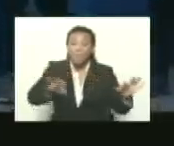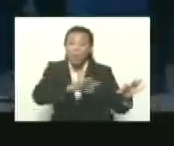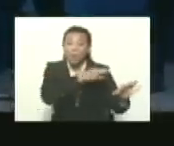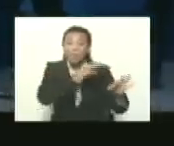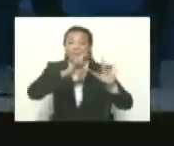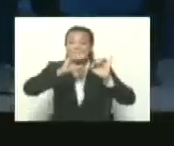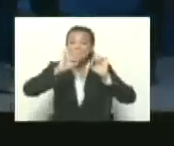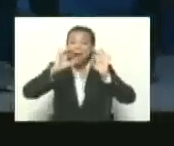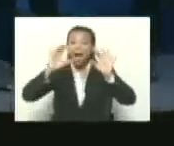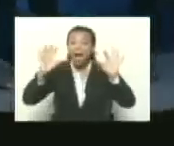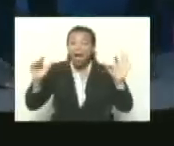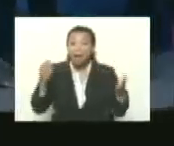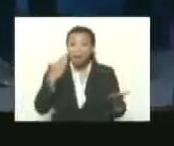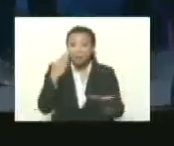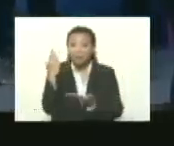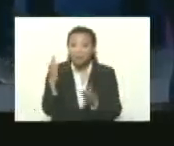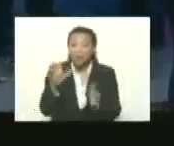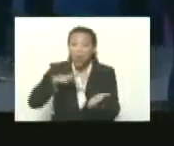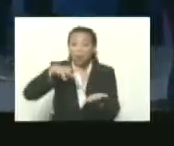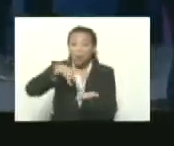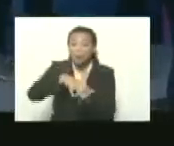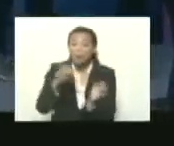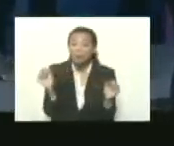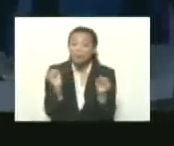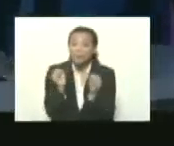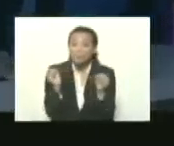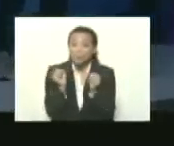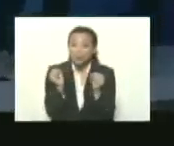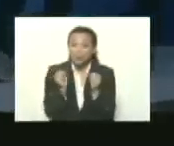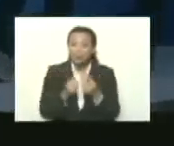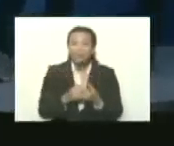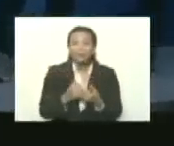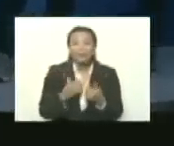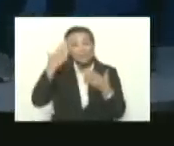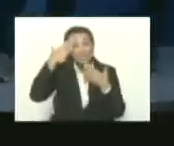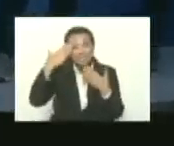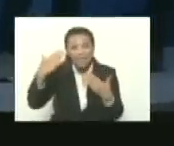mágico y los hijos de Pillullo. Saludo, ¿ah?